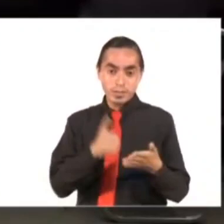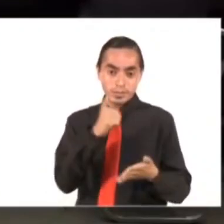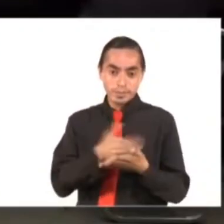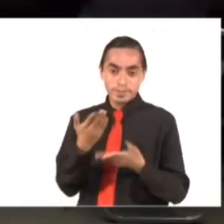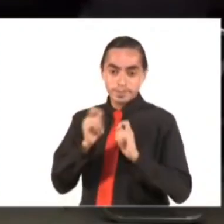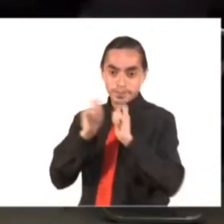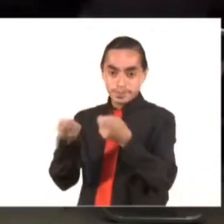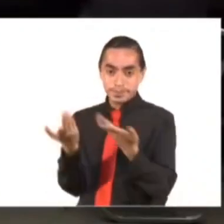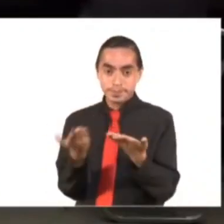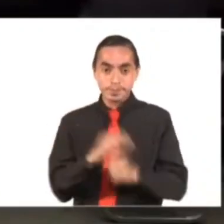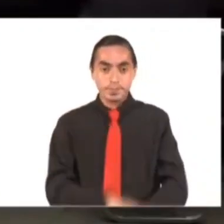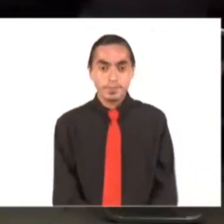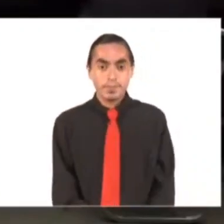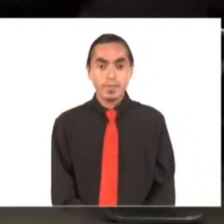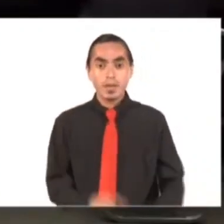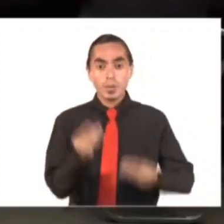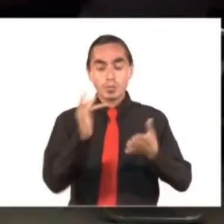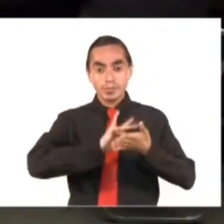Muchas gracias.